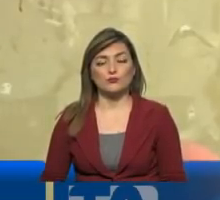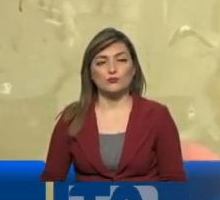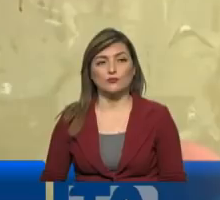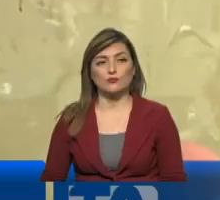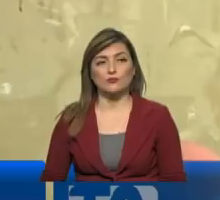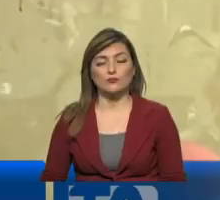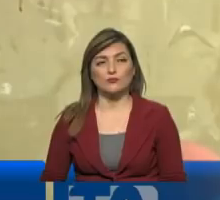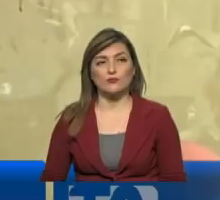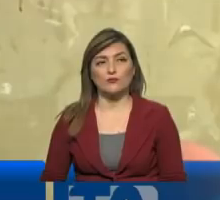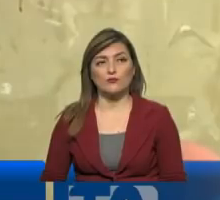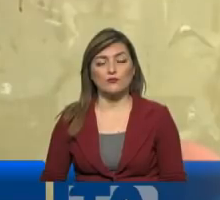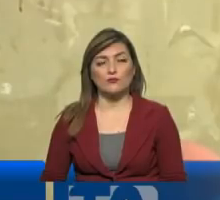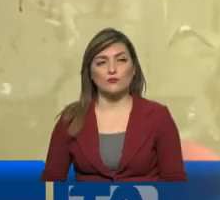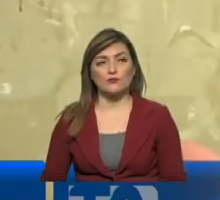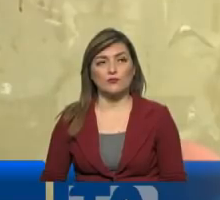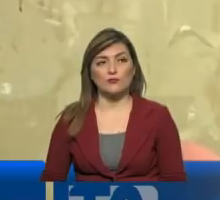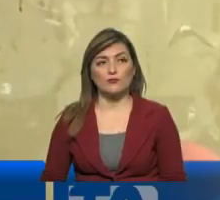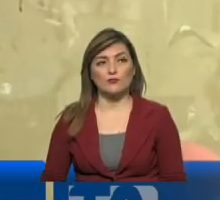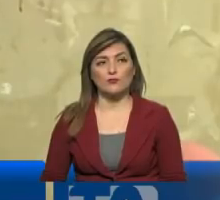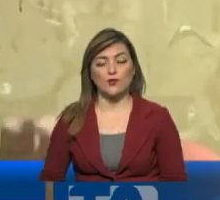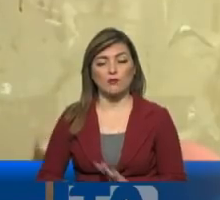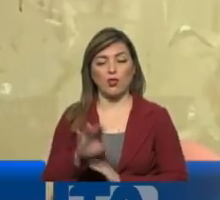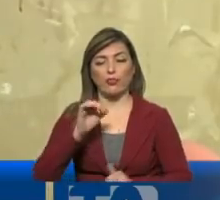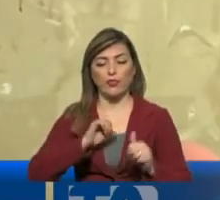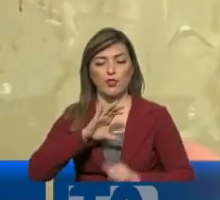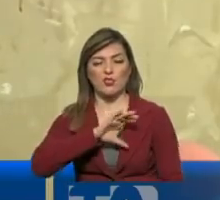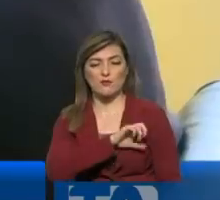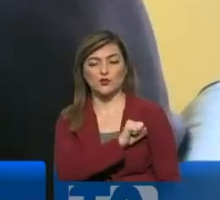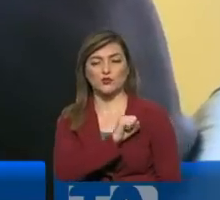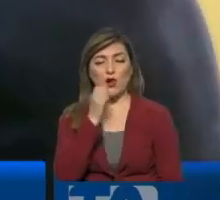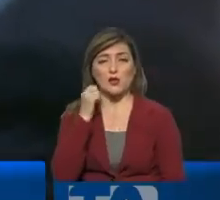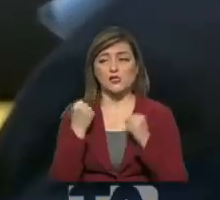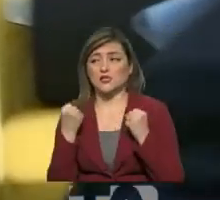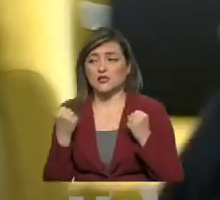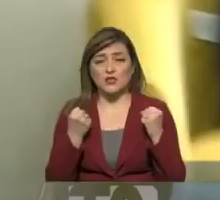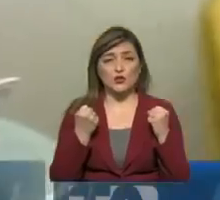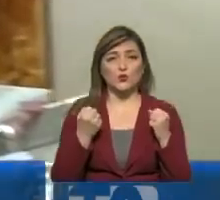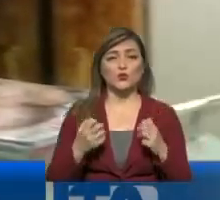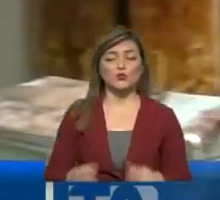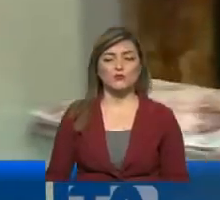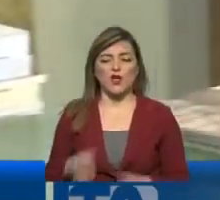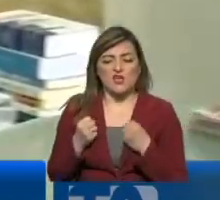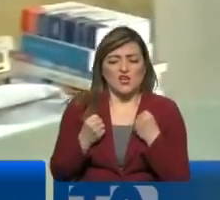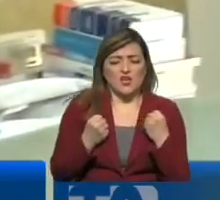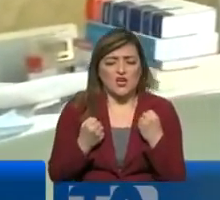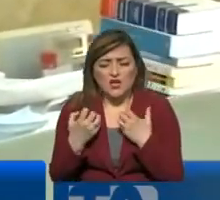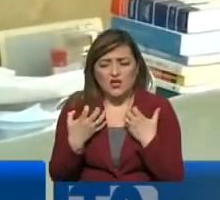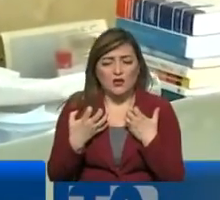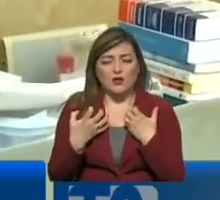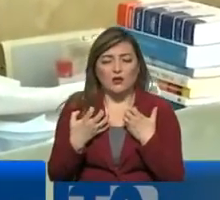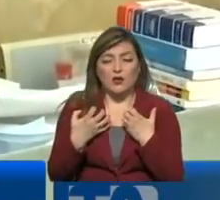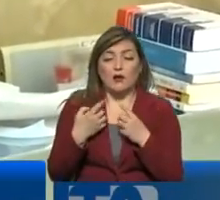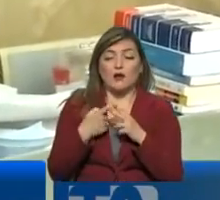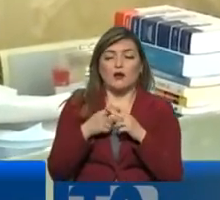pero muchos más hay con depresión y ansiedad. La ansiedad es una puerta de entrada a la